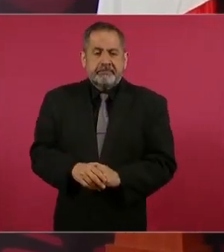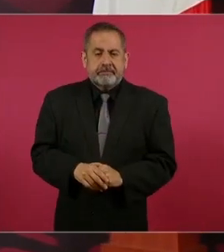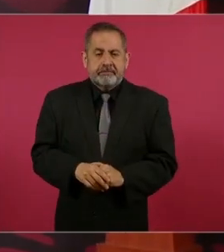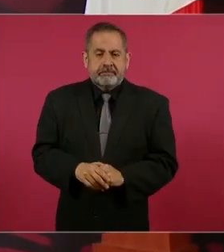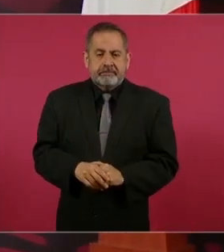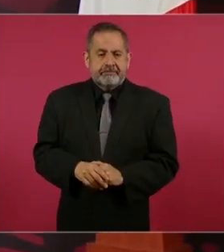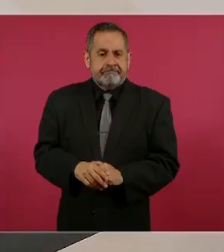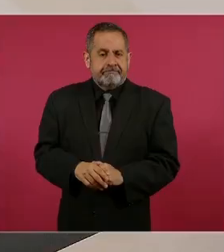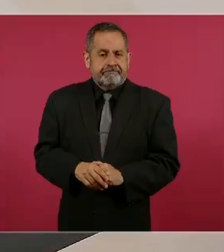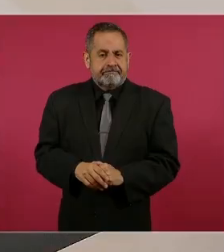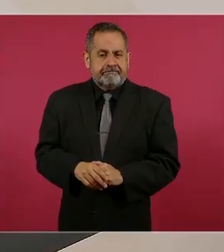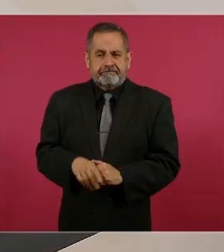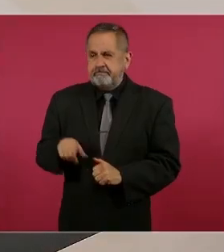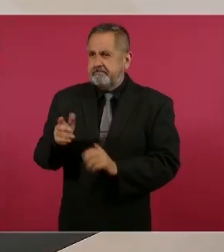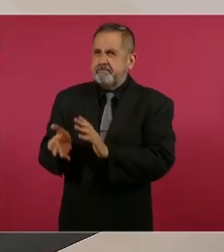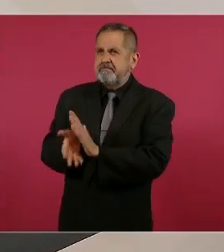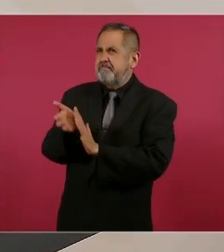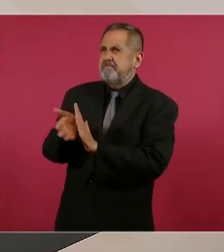y la hacen